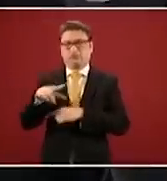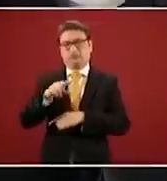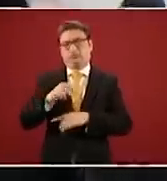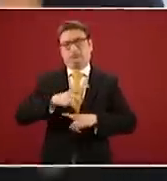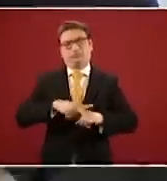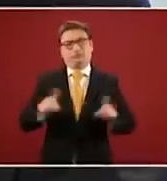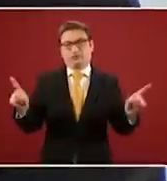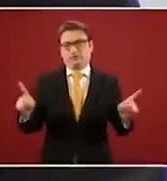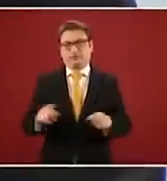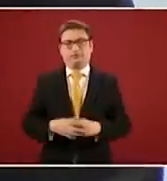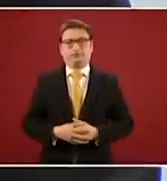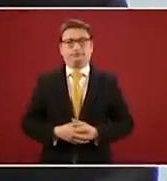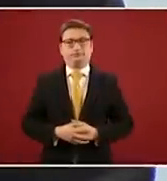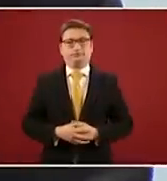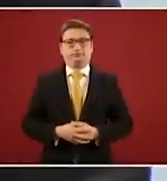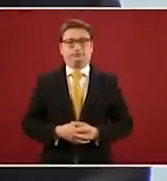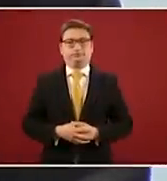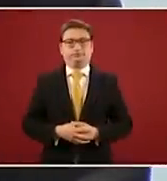distinto completamente.